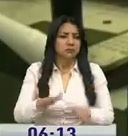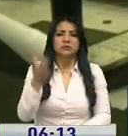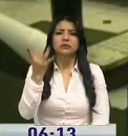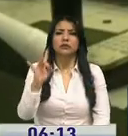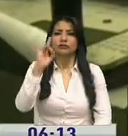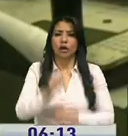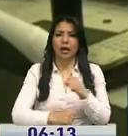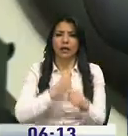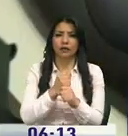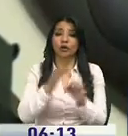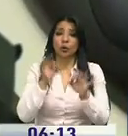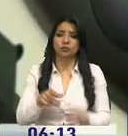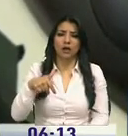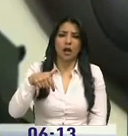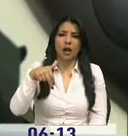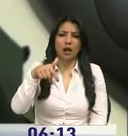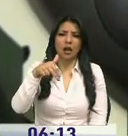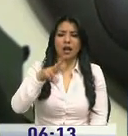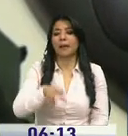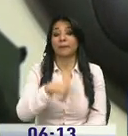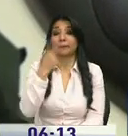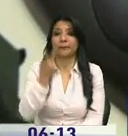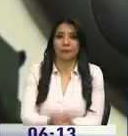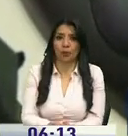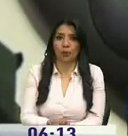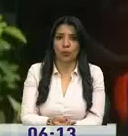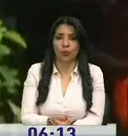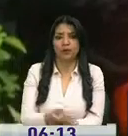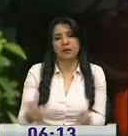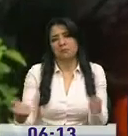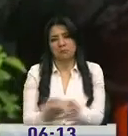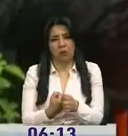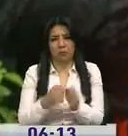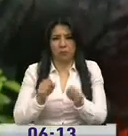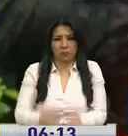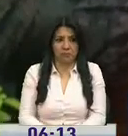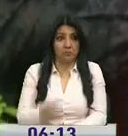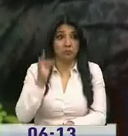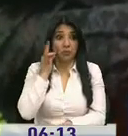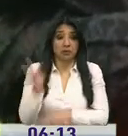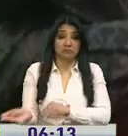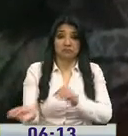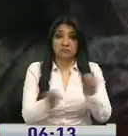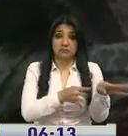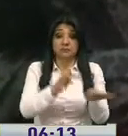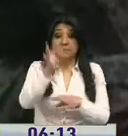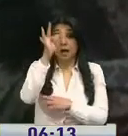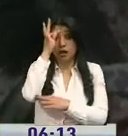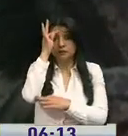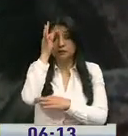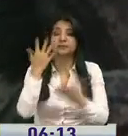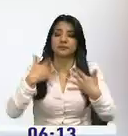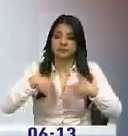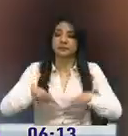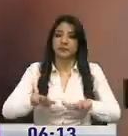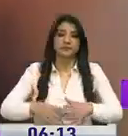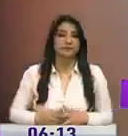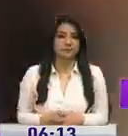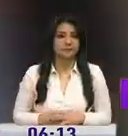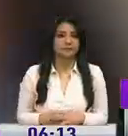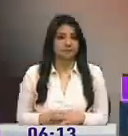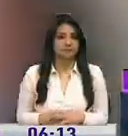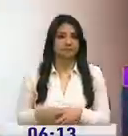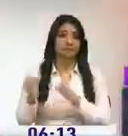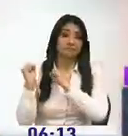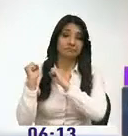18 años sufrió una caída con un golpe en la rodilla. La joven fue trasladada hasta una casa de salud, imposibilitada